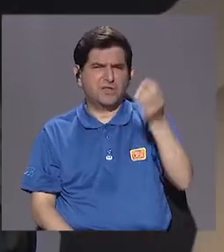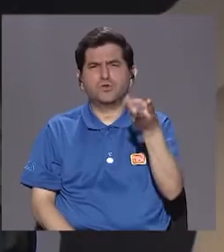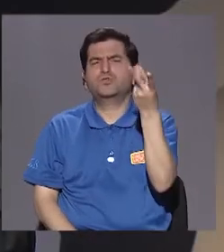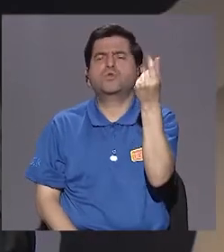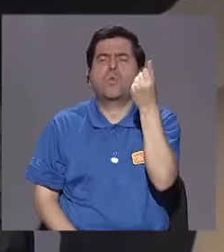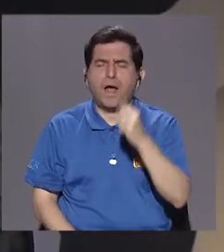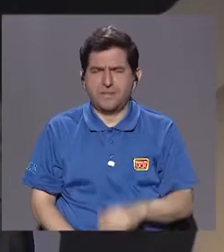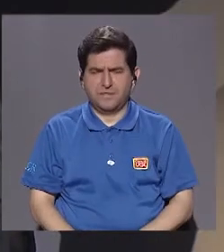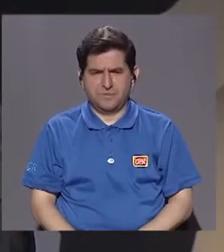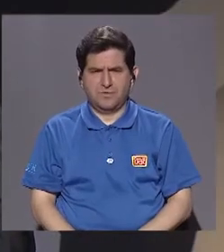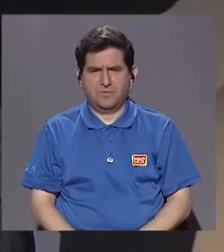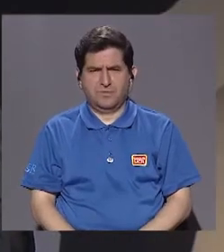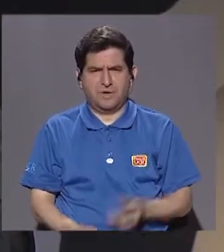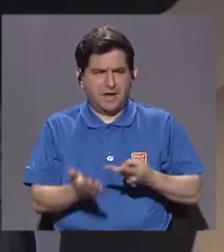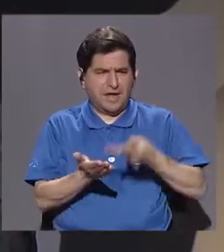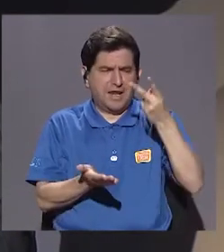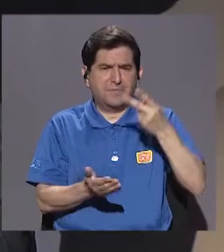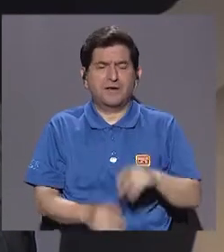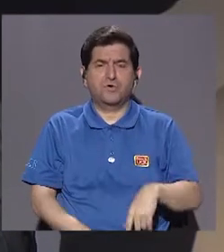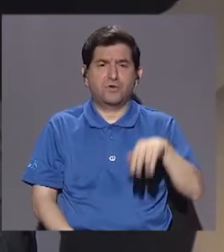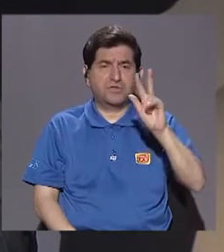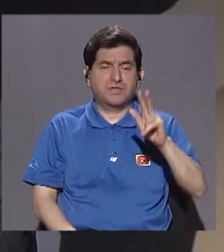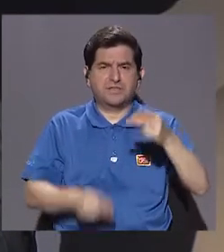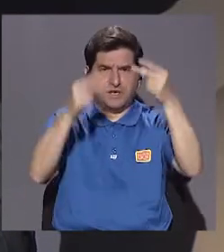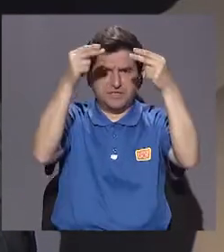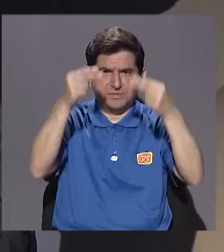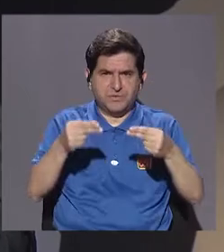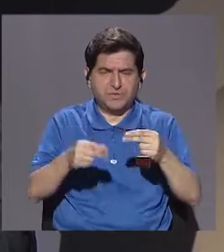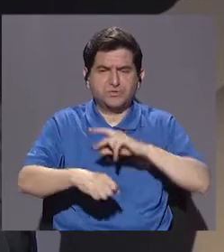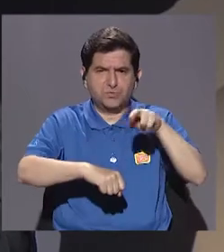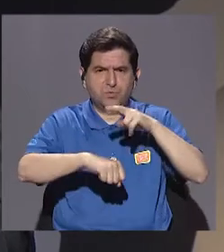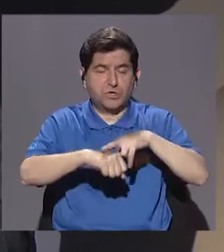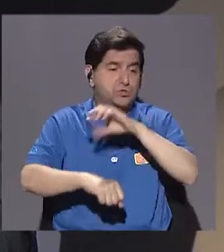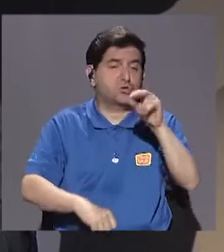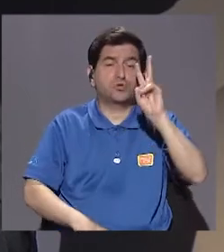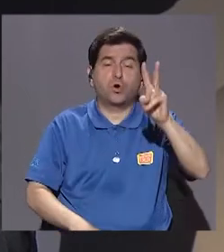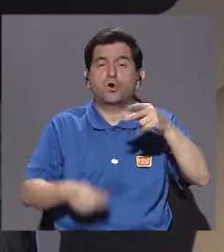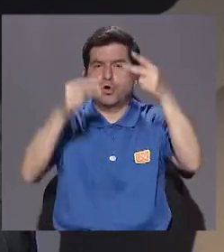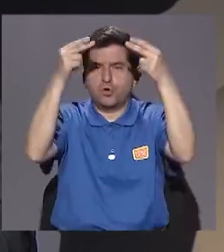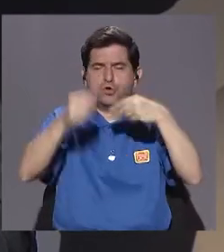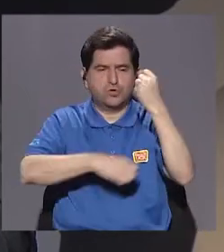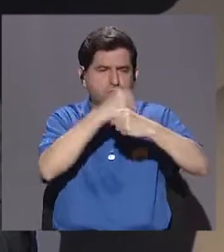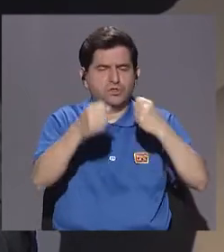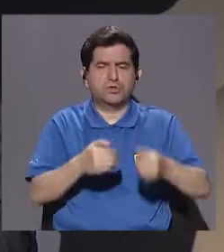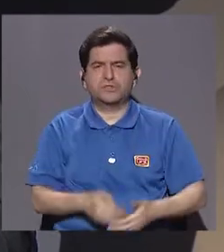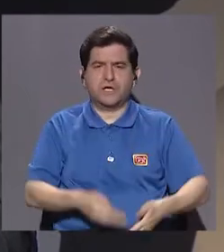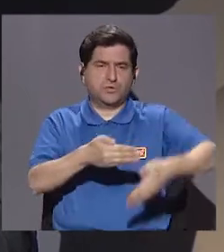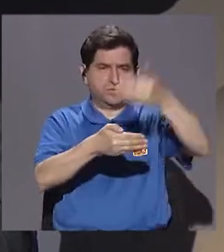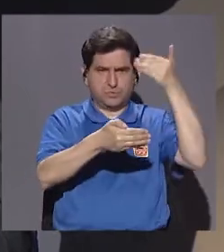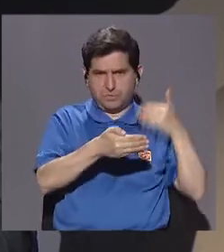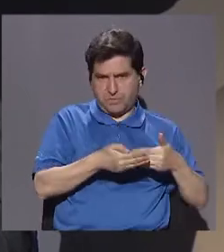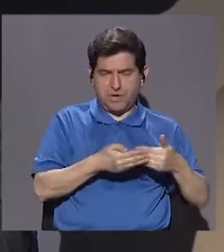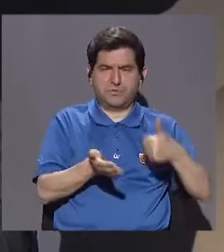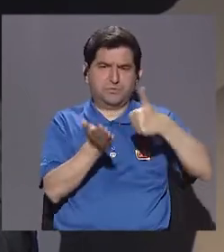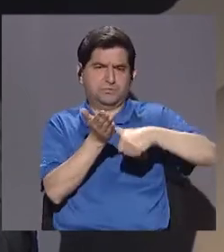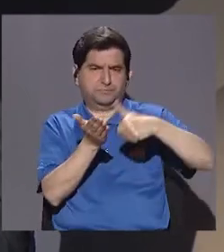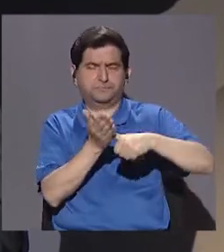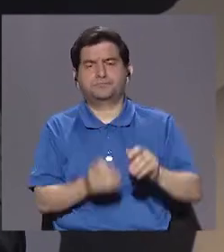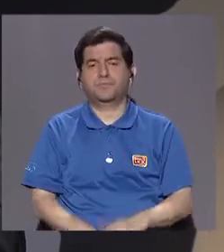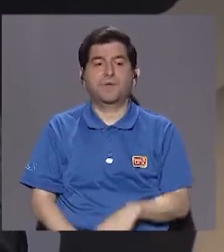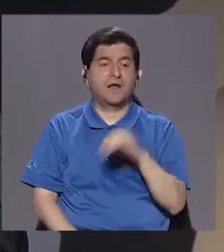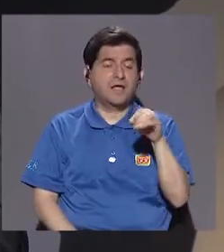ciento va a poner el promedio de esos tres presupuestos de la republica de 12 presupuestos de los años atrás anterior a la elección